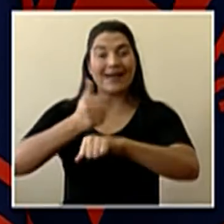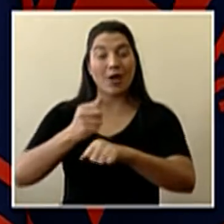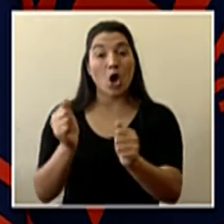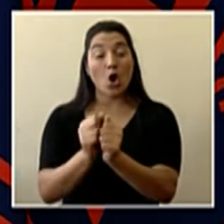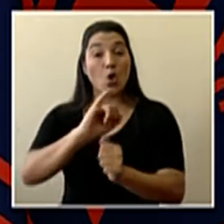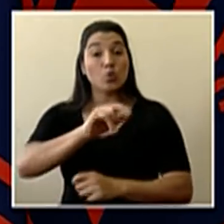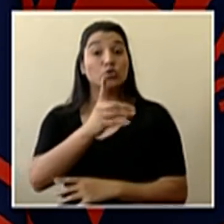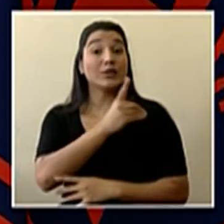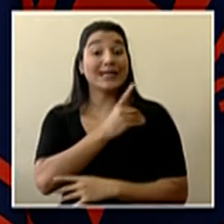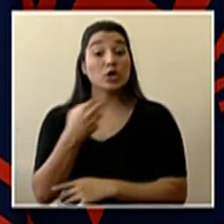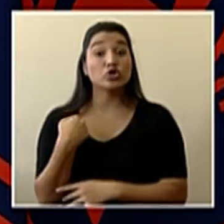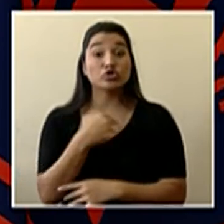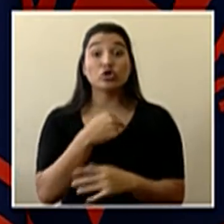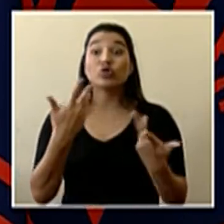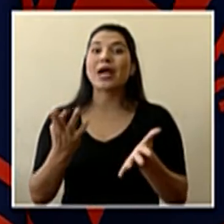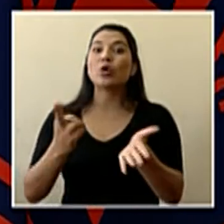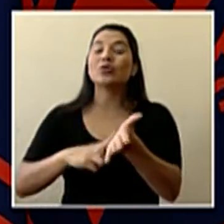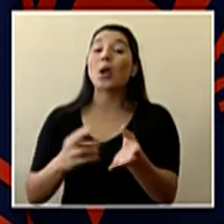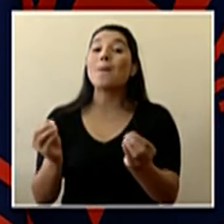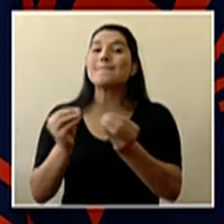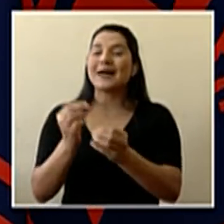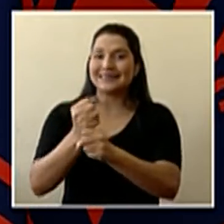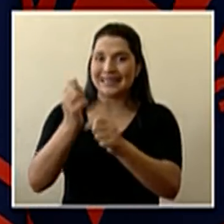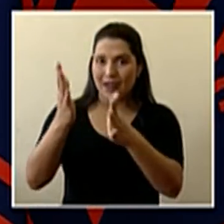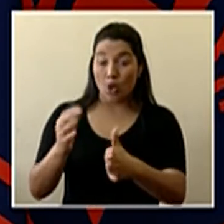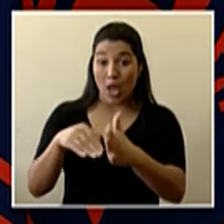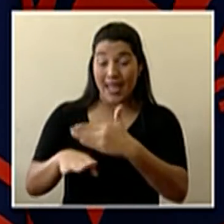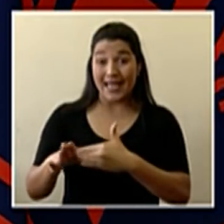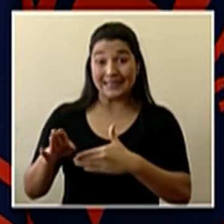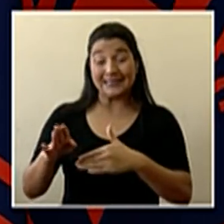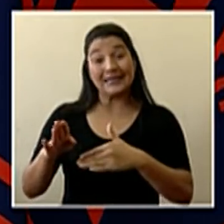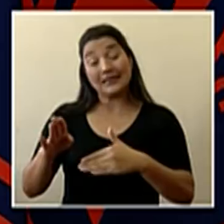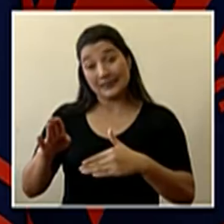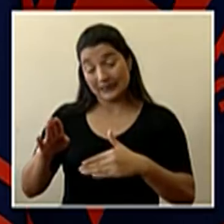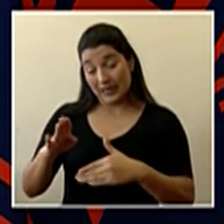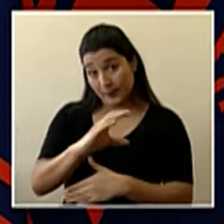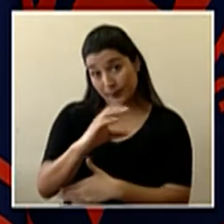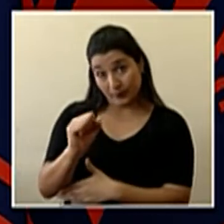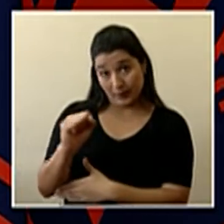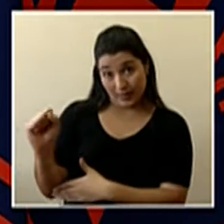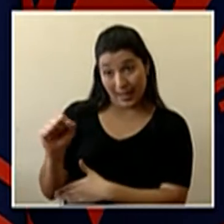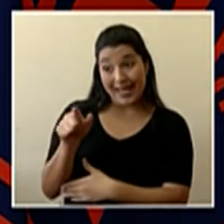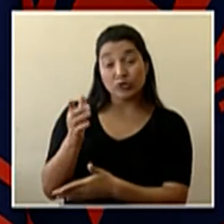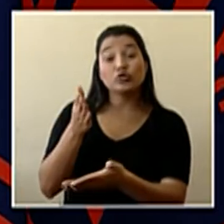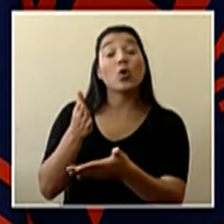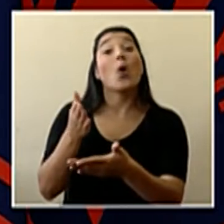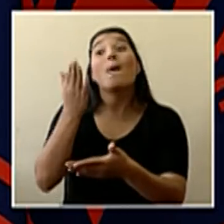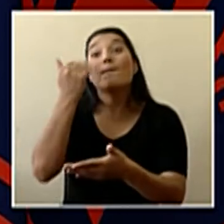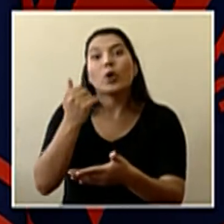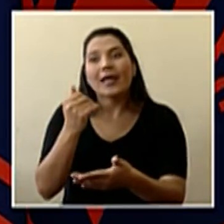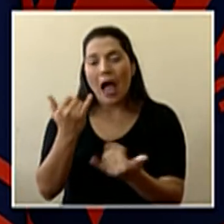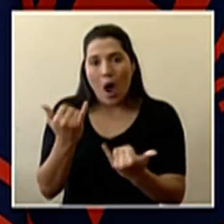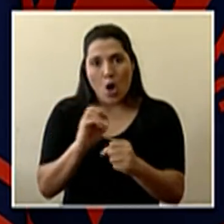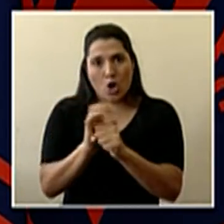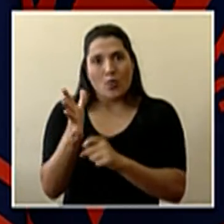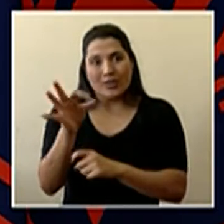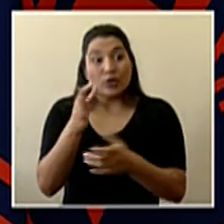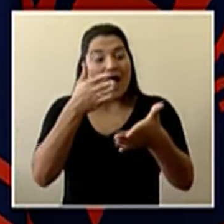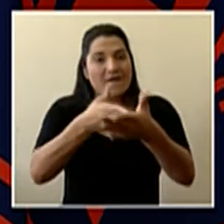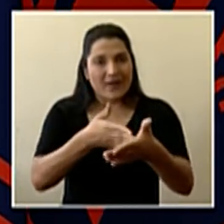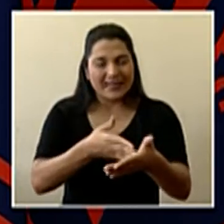nosotros estamos contratando más personal de salud. Esto no solamente afecta a hospitales, esto también afecta a áreas de salud y EVAIS, en donde se tuvieron que